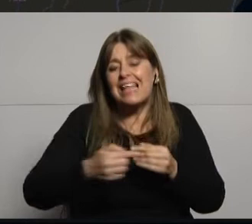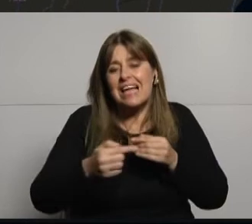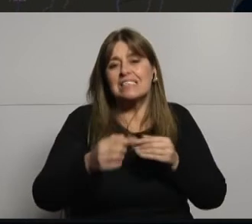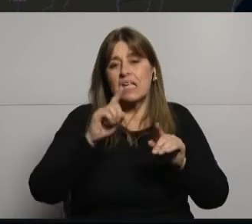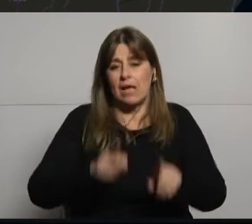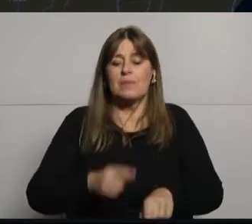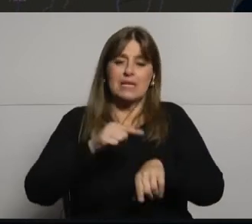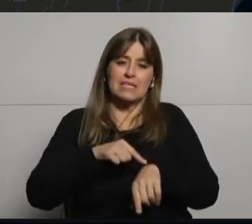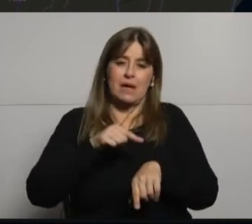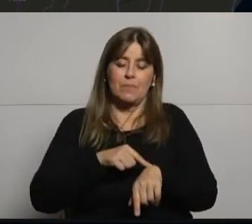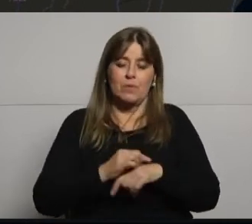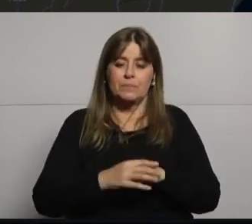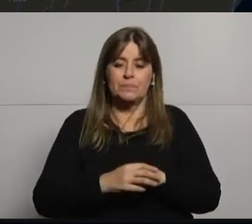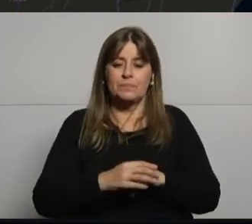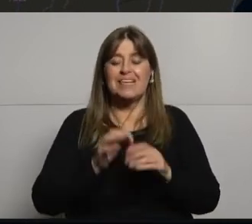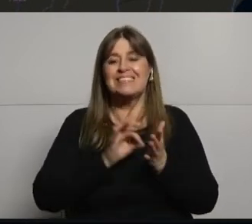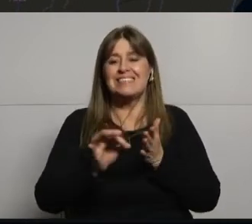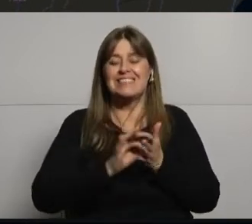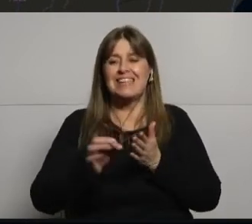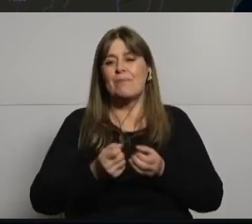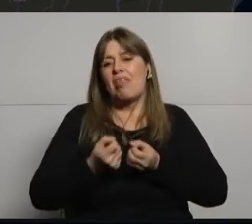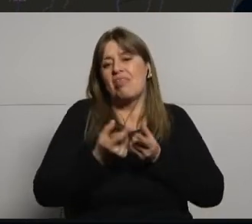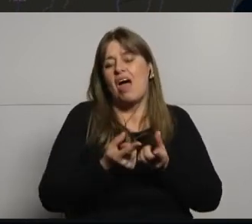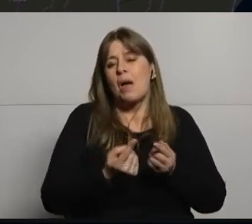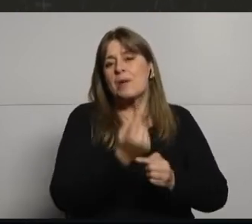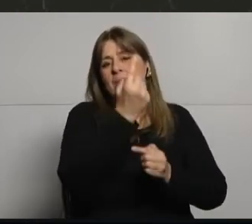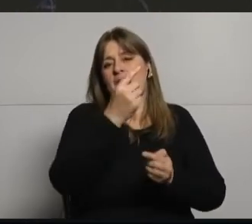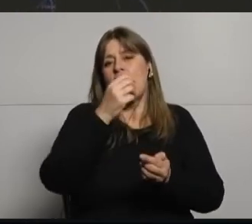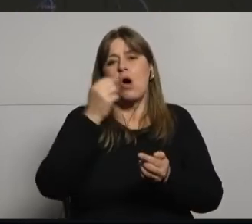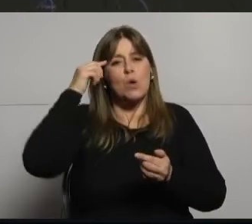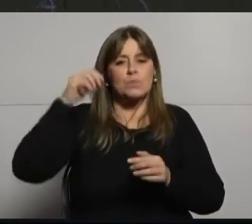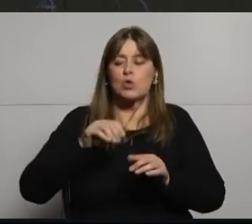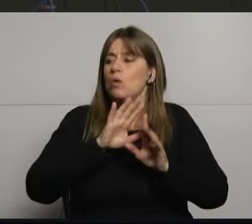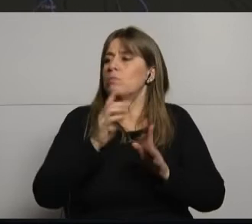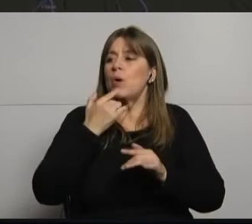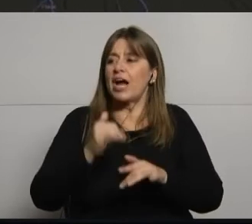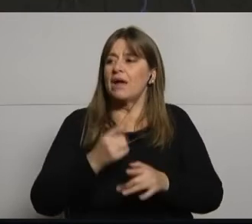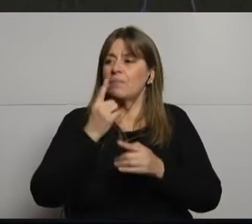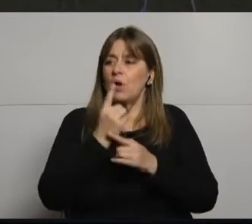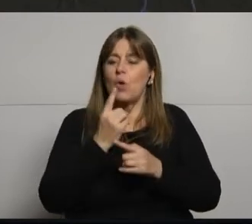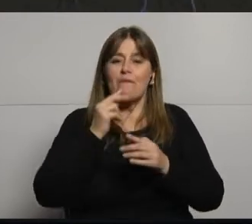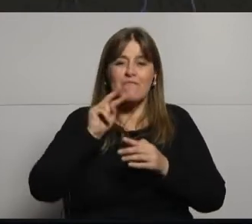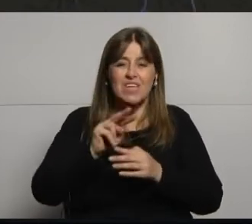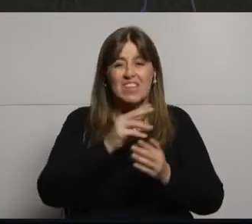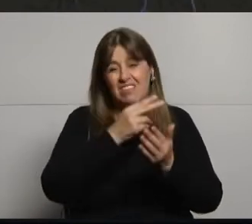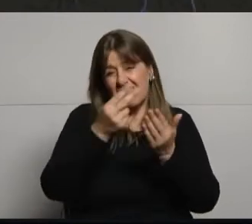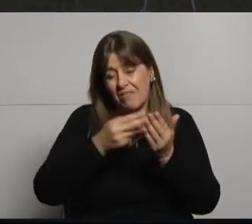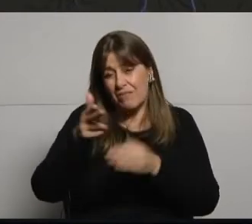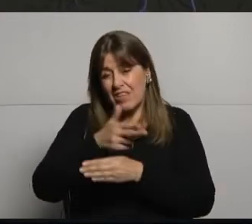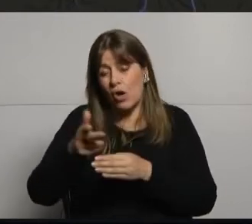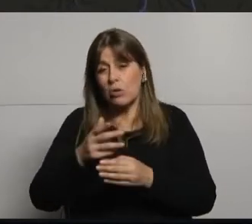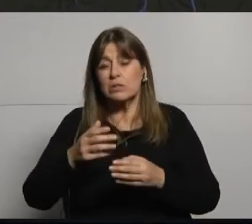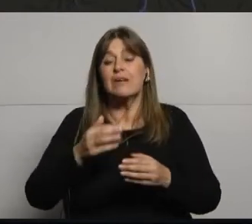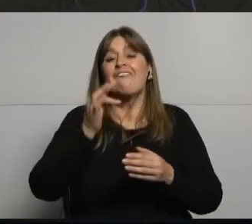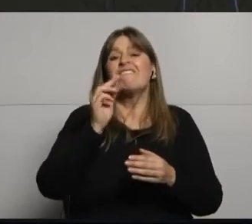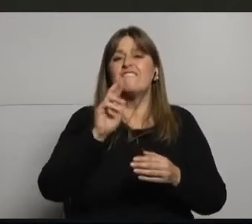en tiempo. Entonces, el sistema le sugiere la primera opción. Ahí en el video se puede ver cómo se satura fraiventos.